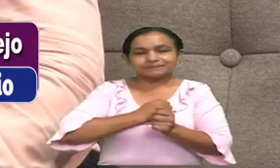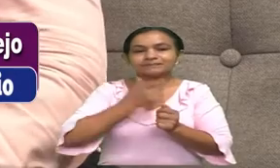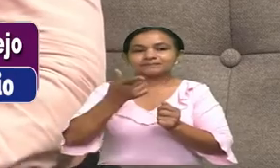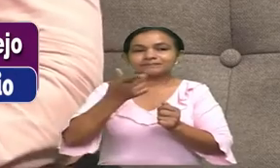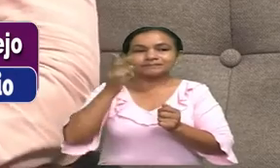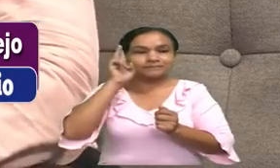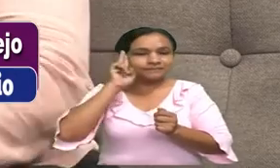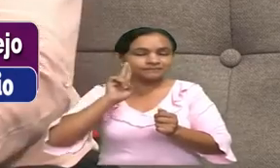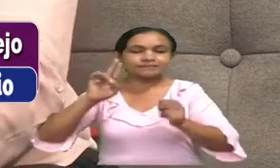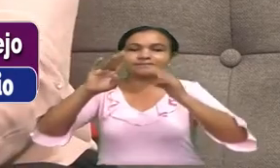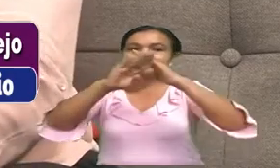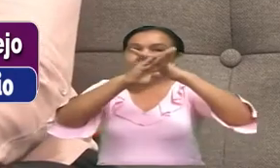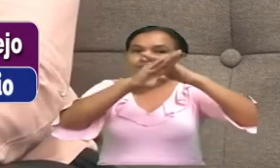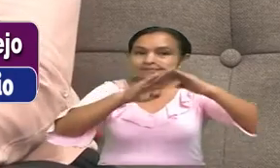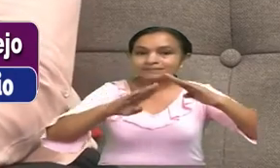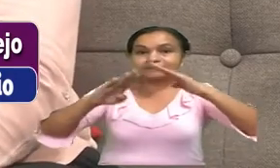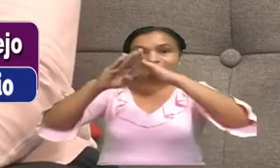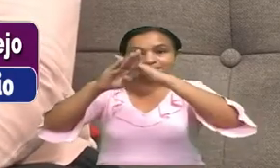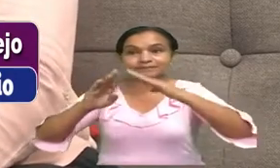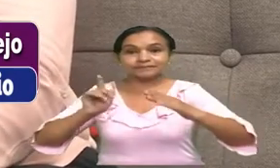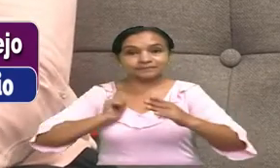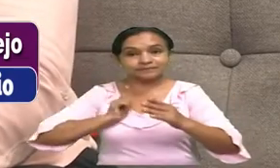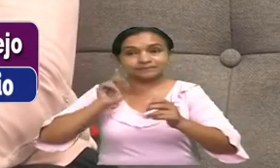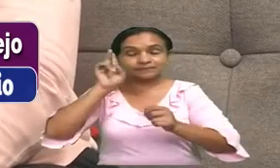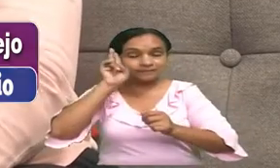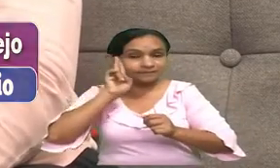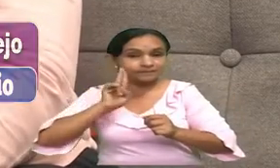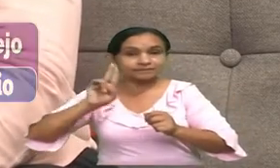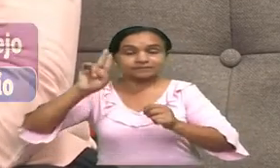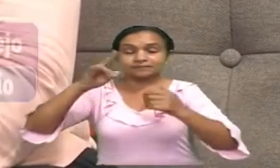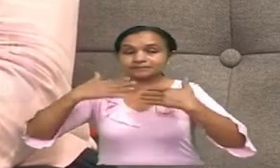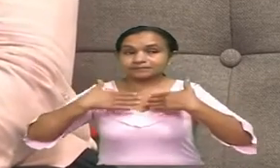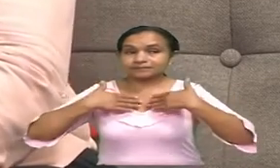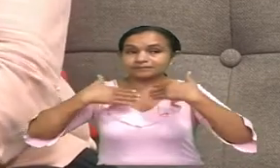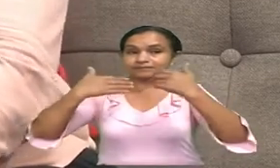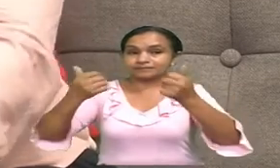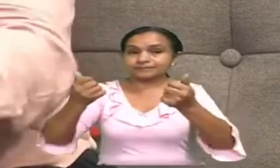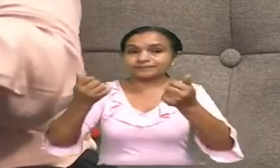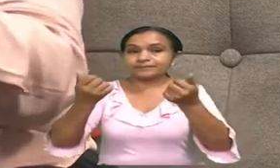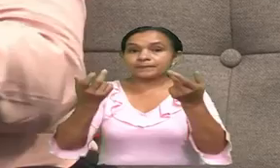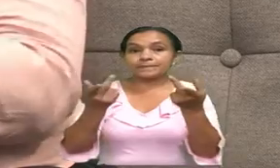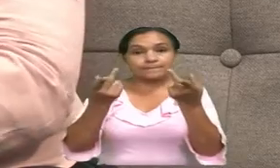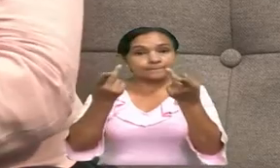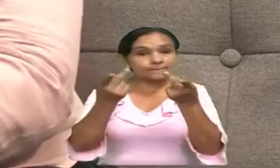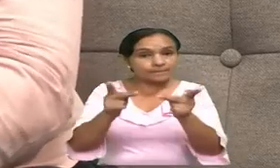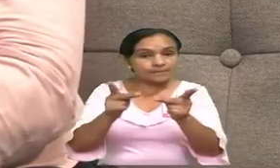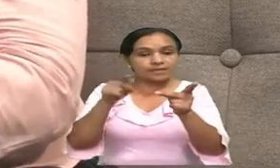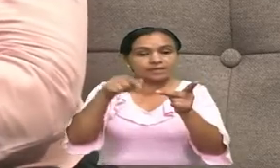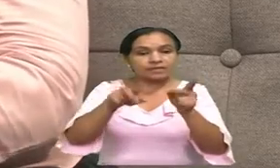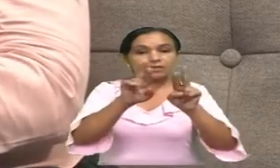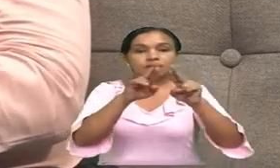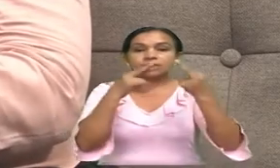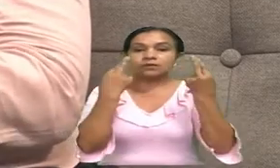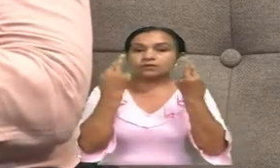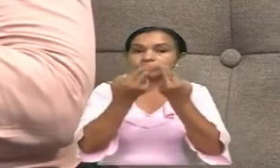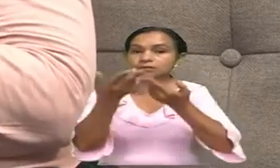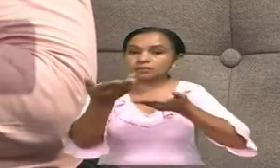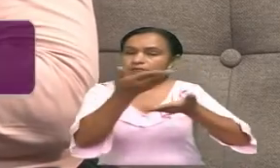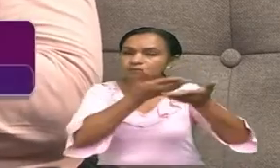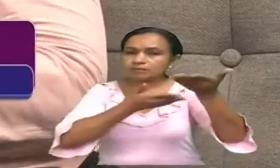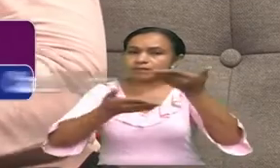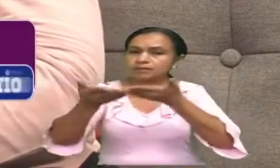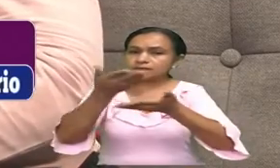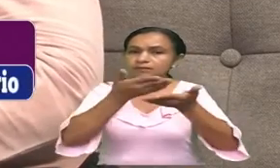Paz, porque también tenemos el programa de Universidad Saludable. Pero en esta sesión compartimos con